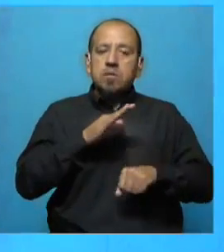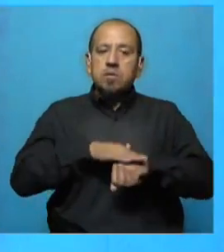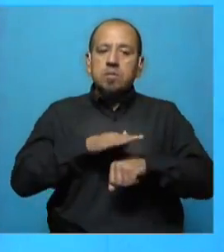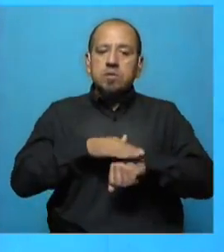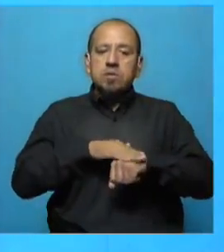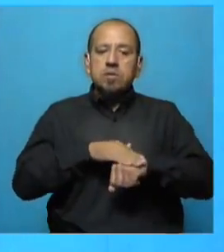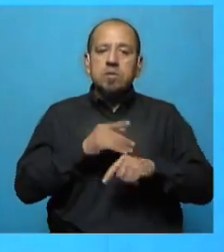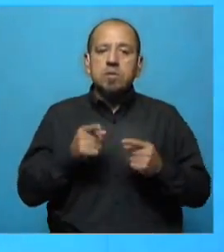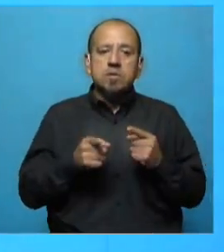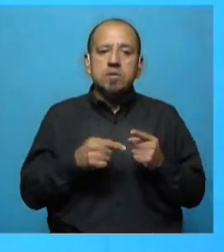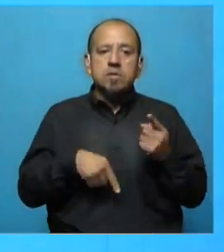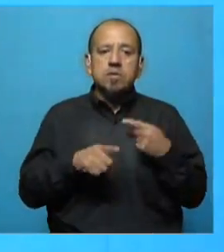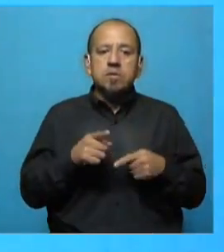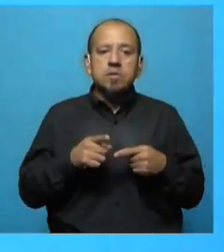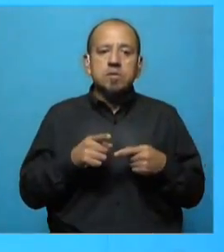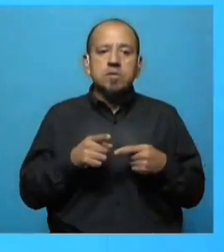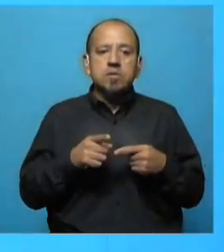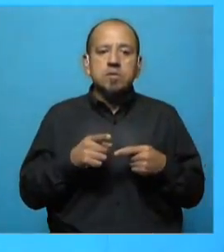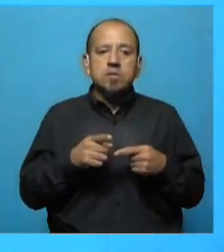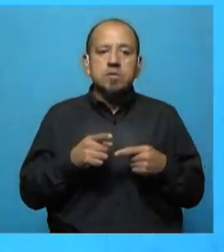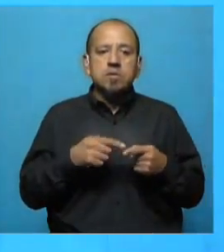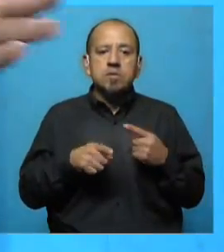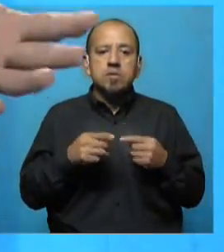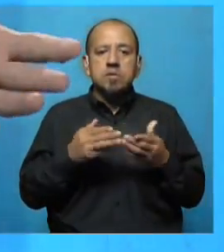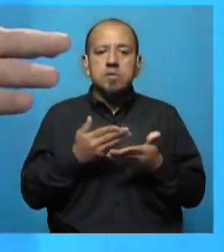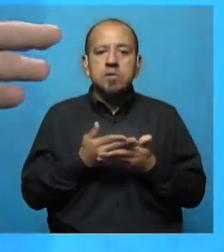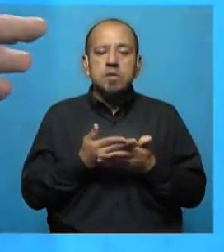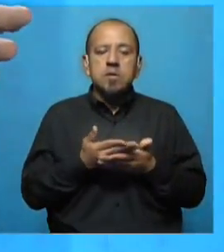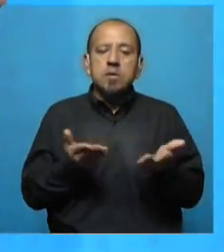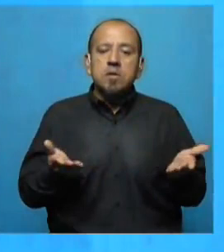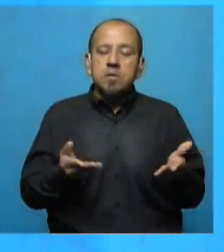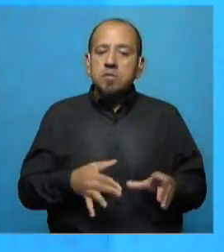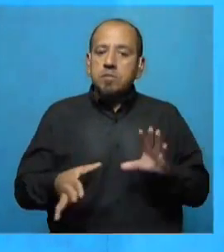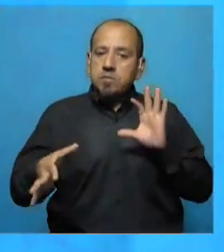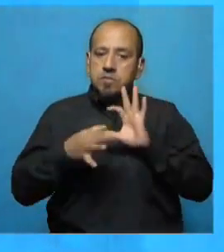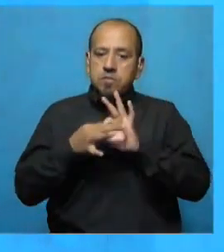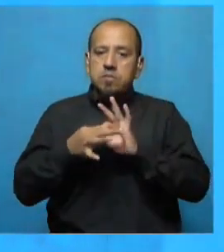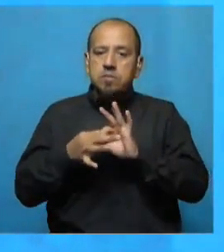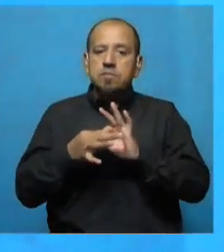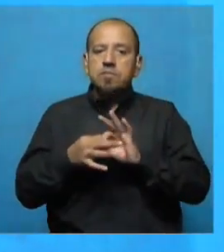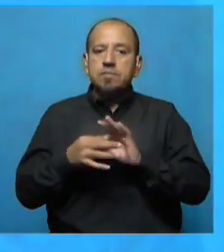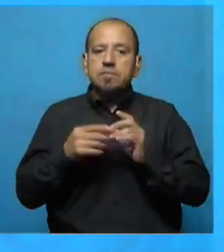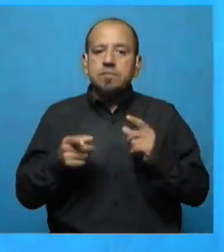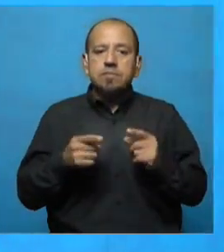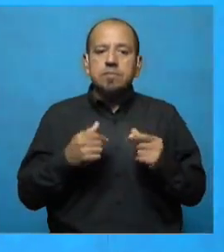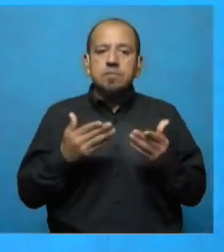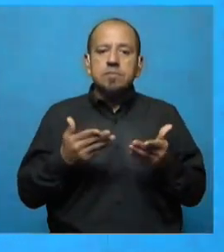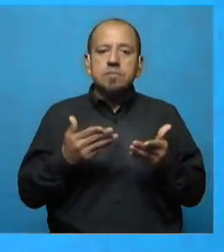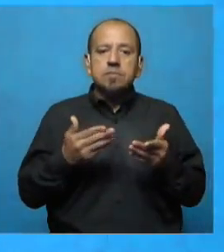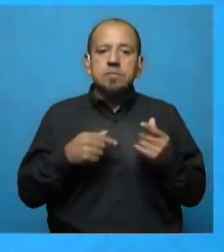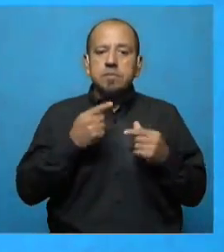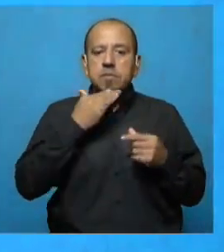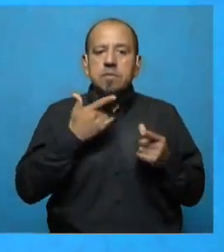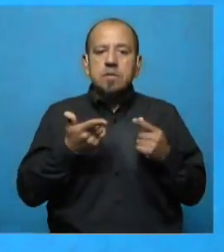este en una cantidad de cosas primero una dependencia muy grande vos tenés que tenés que ser un